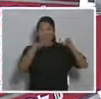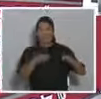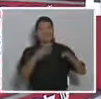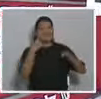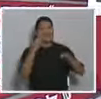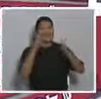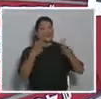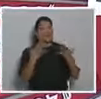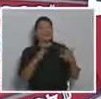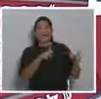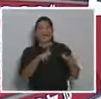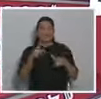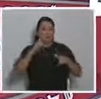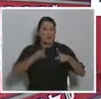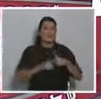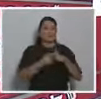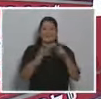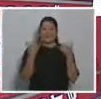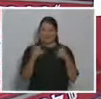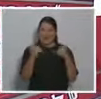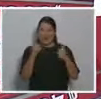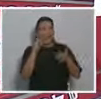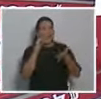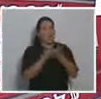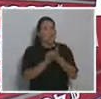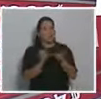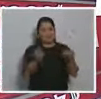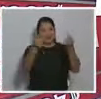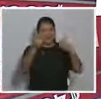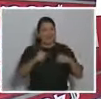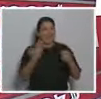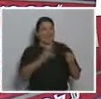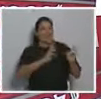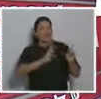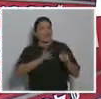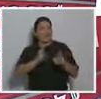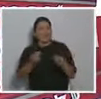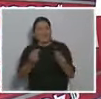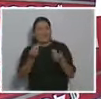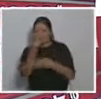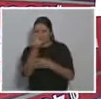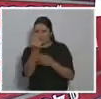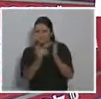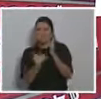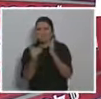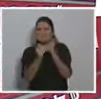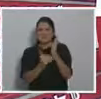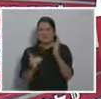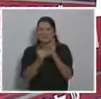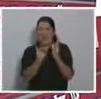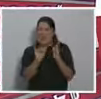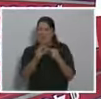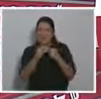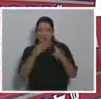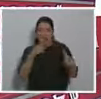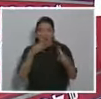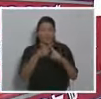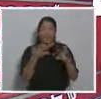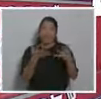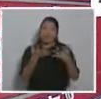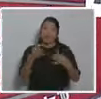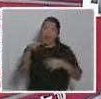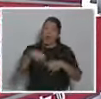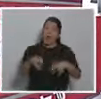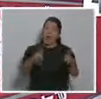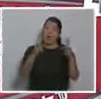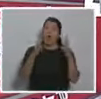estamos listos para empezar a jugar, y es que a eso venimos, a regalar millones. Esa es la consigna de este programa y queremos que el día de hoy, ojalá,